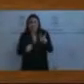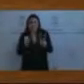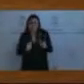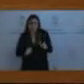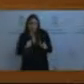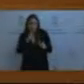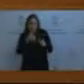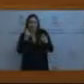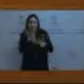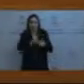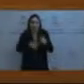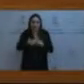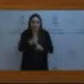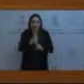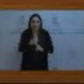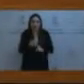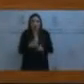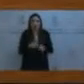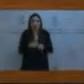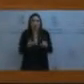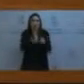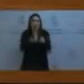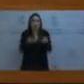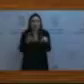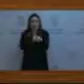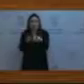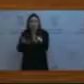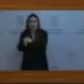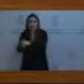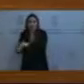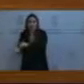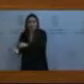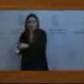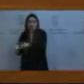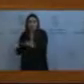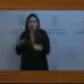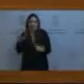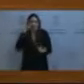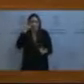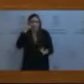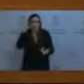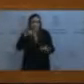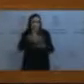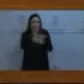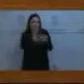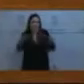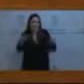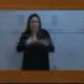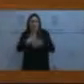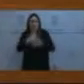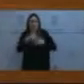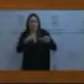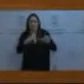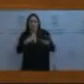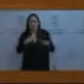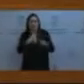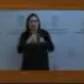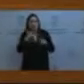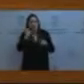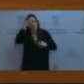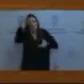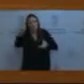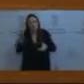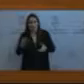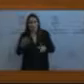la función? A eso van poniendo paños. Cuando sale mediáticamente alguna noticia de estas, pues inventan cosas. El